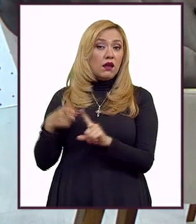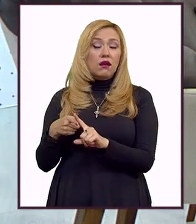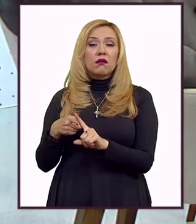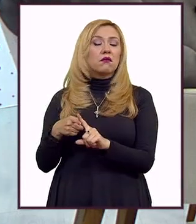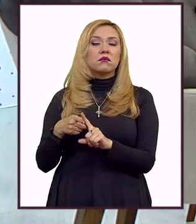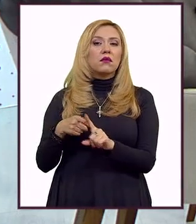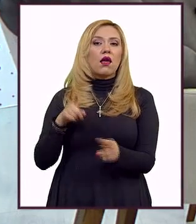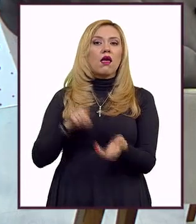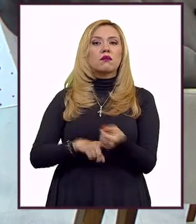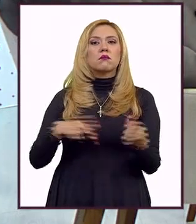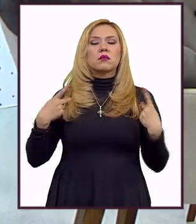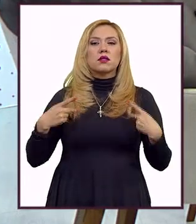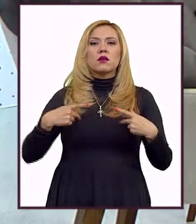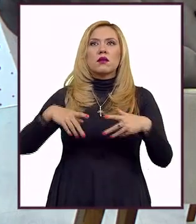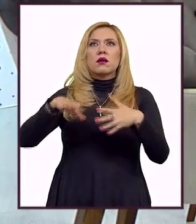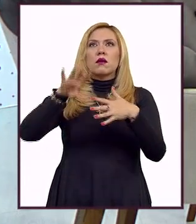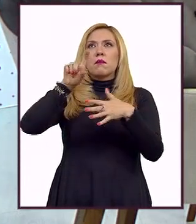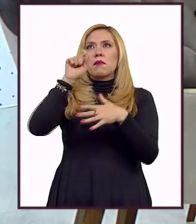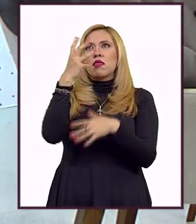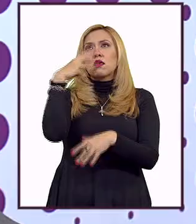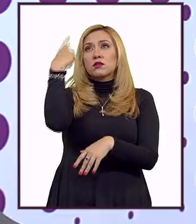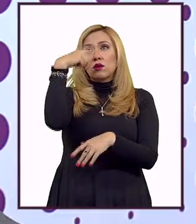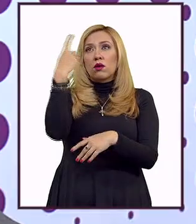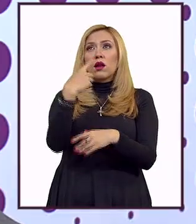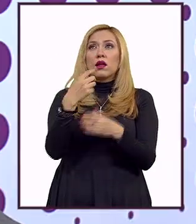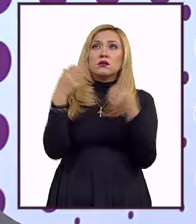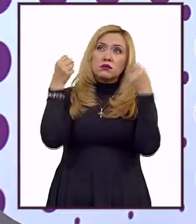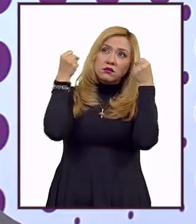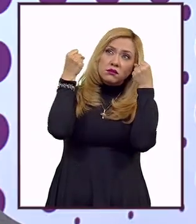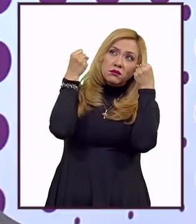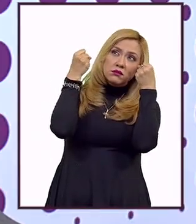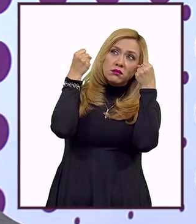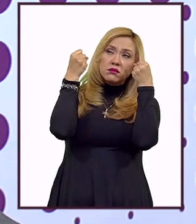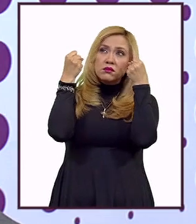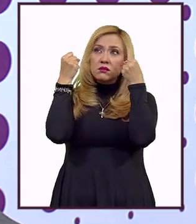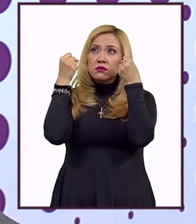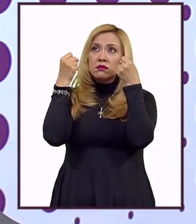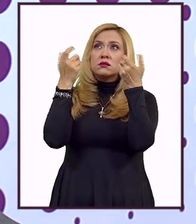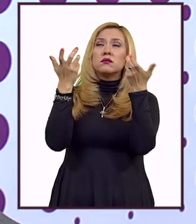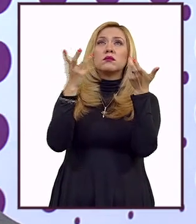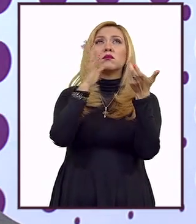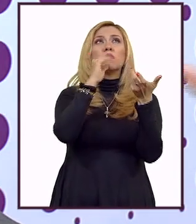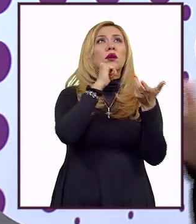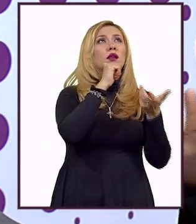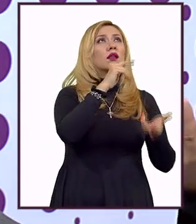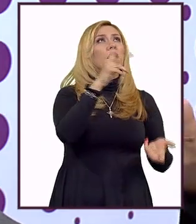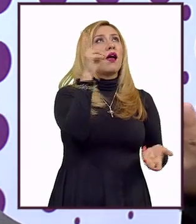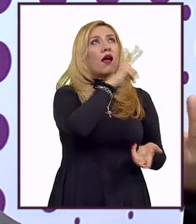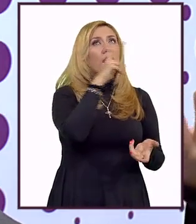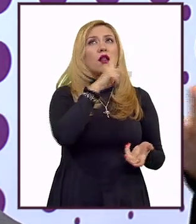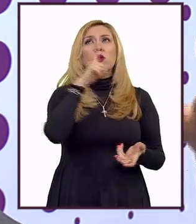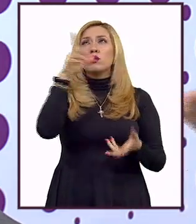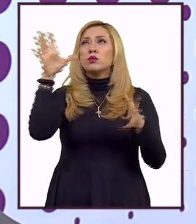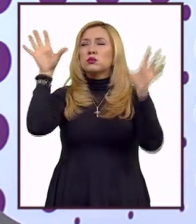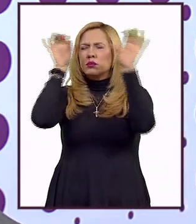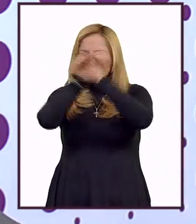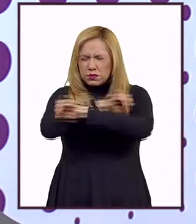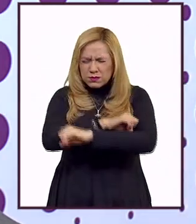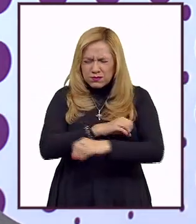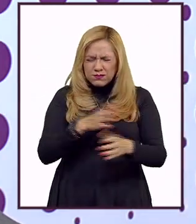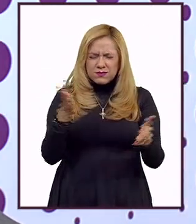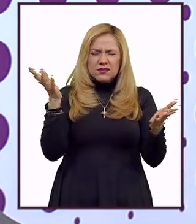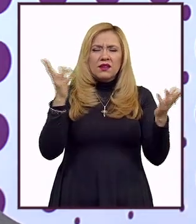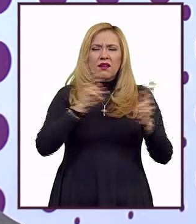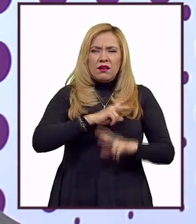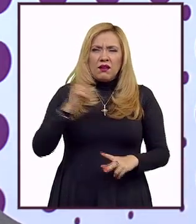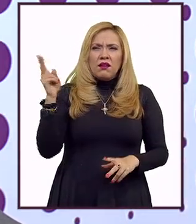que la persona está privada de libertad 23 horas por una hora, de tener acceso a la luz o al aire. ¿Cómo pruebas también ese tipo de tortura, ¿no?